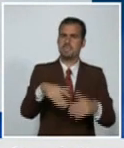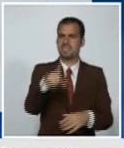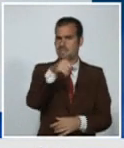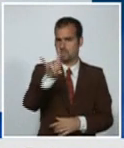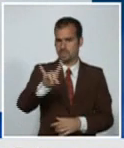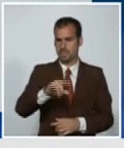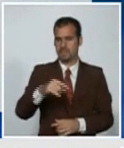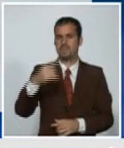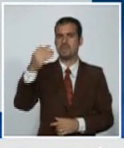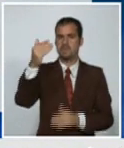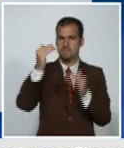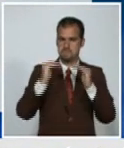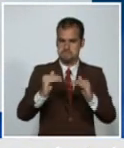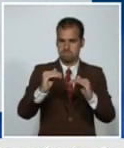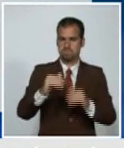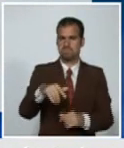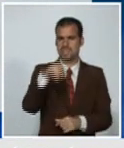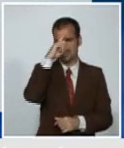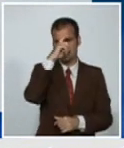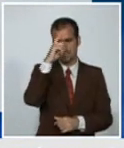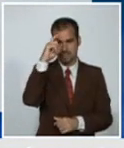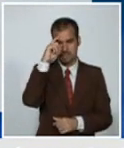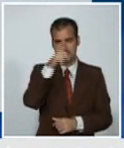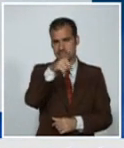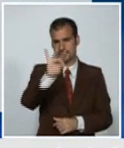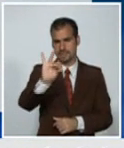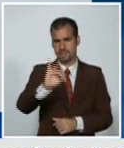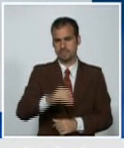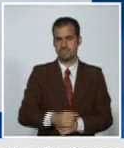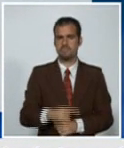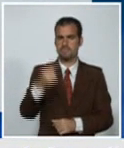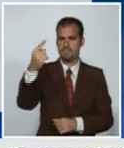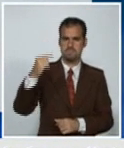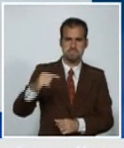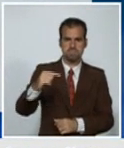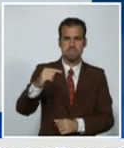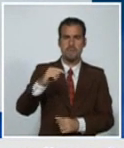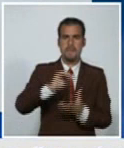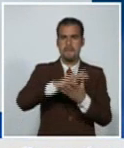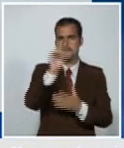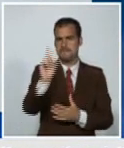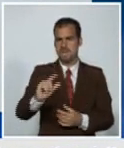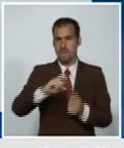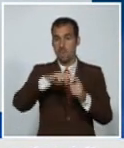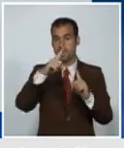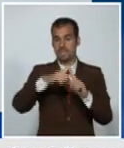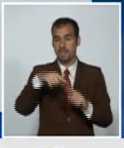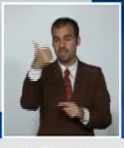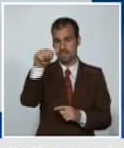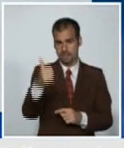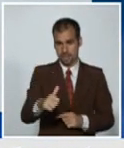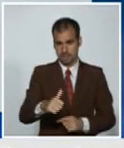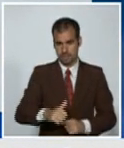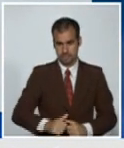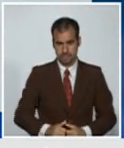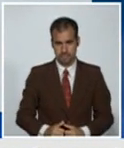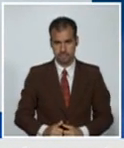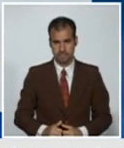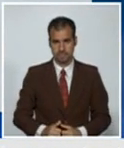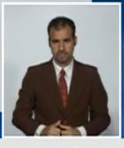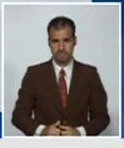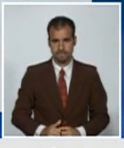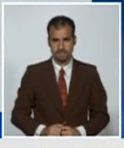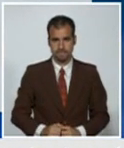Santi Espíritus 17, Mayabeque y Guantánamo con 10 casos confirmados cada